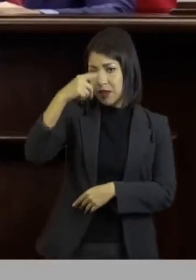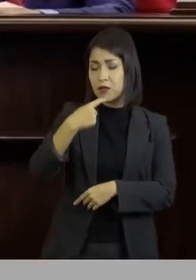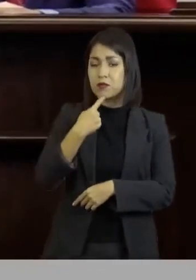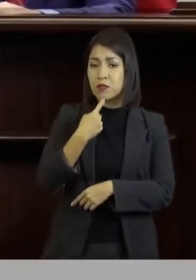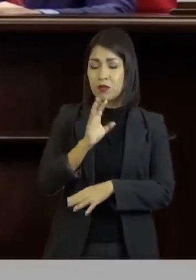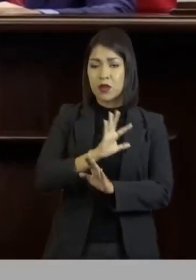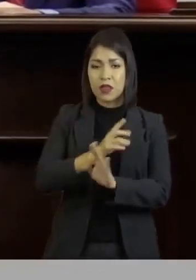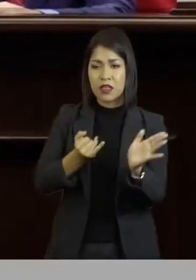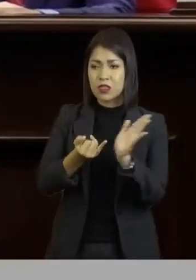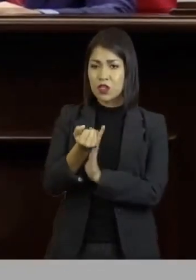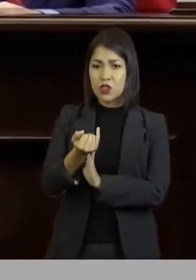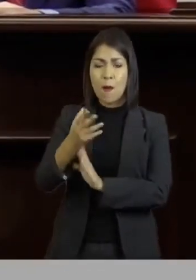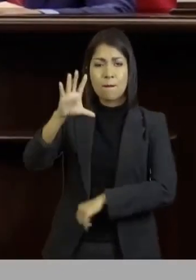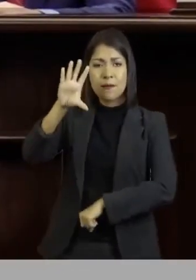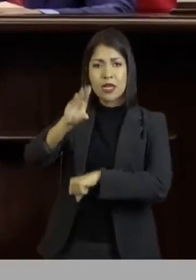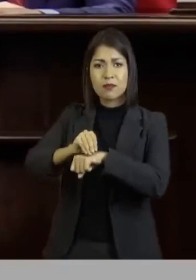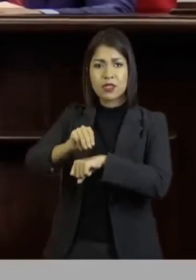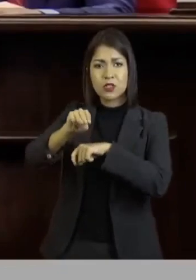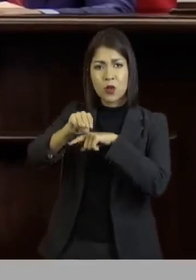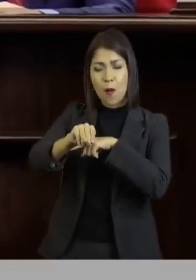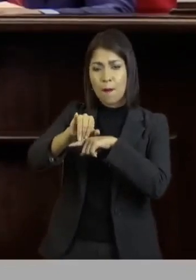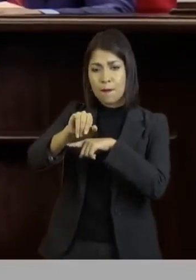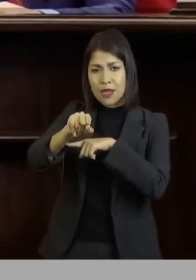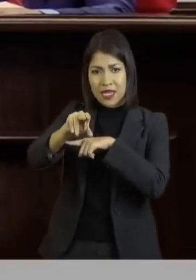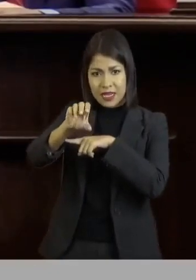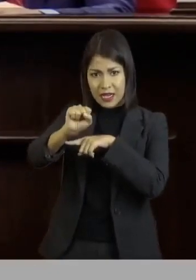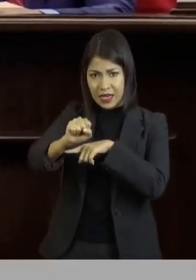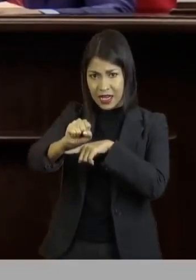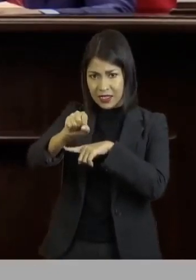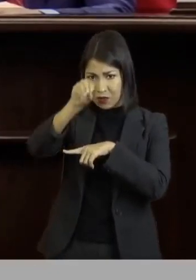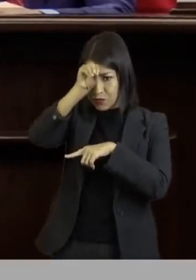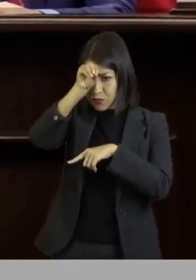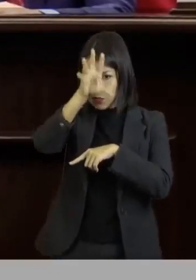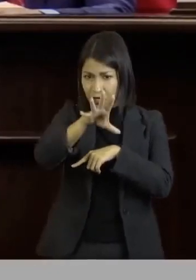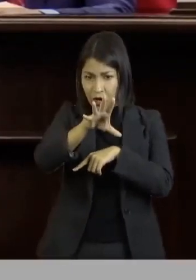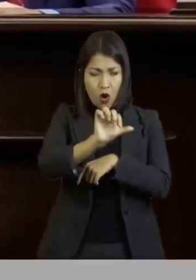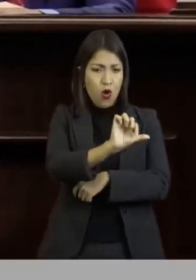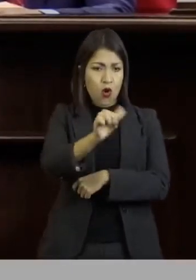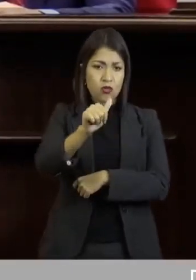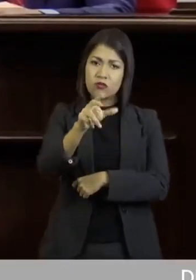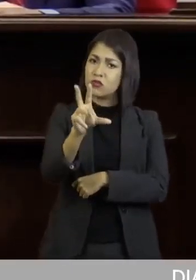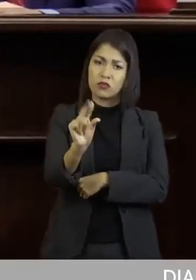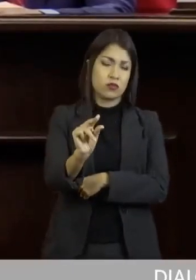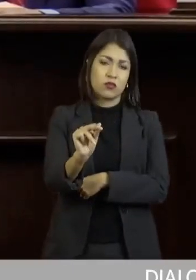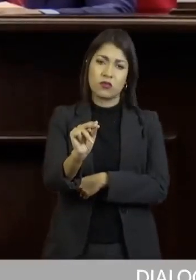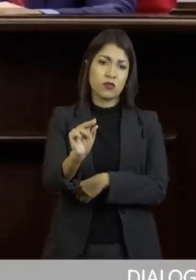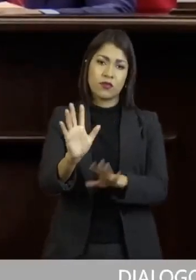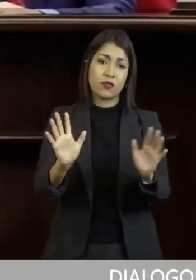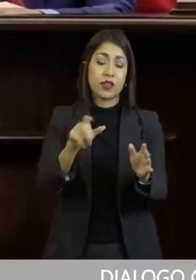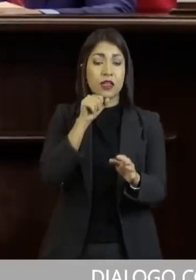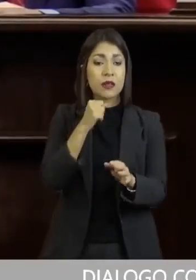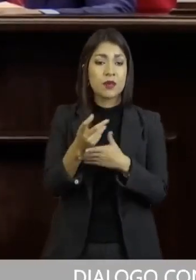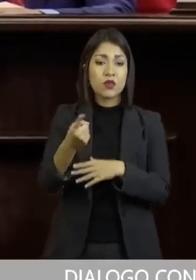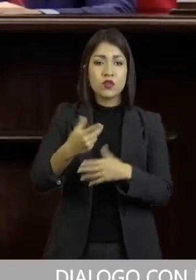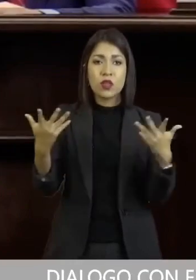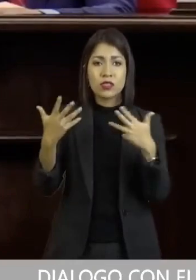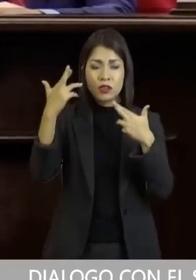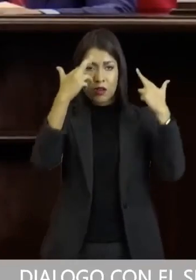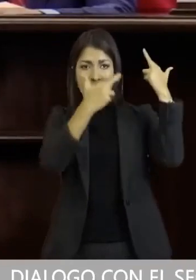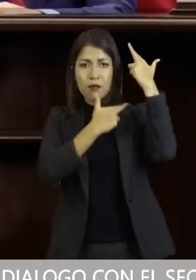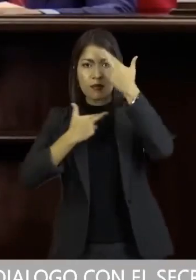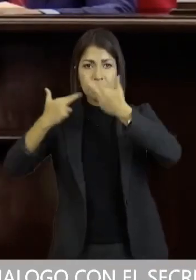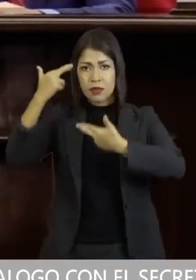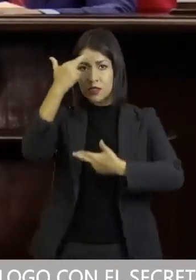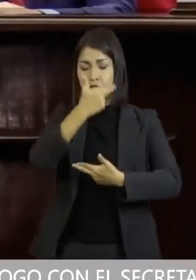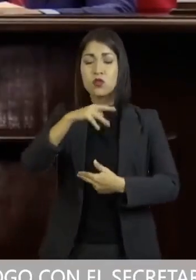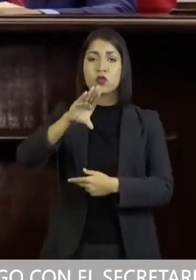que no se iban a otorgar más concesiones. Y sin embargo, pues escuchamos a Alfredo y mandamos a hacer una especie de sondeo.